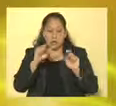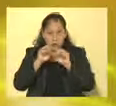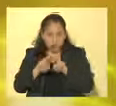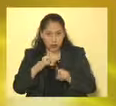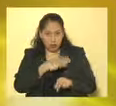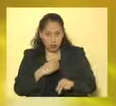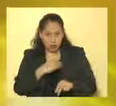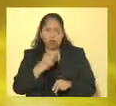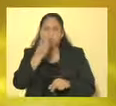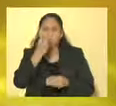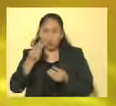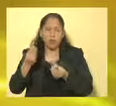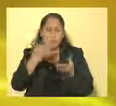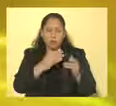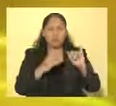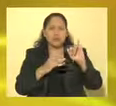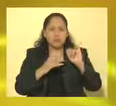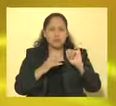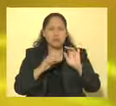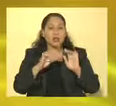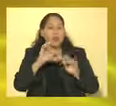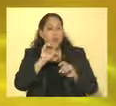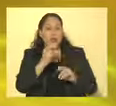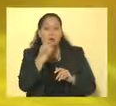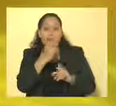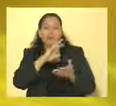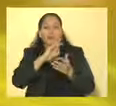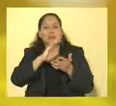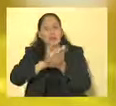tiene derecho a alimentos porque si no sería discriminación,